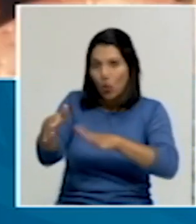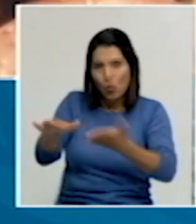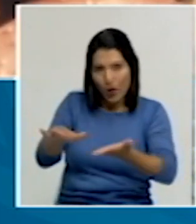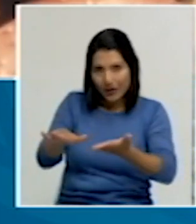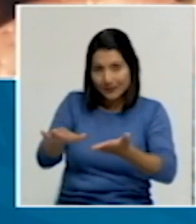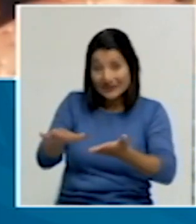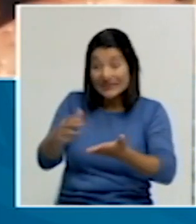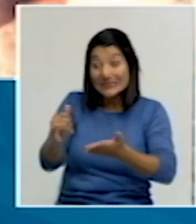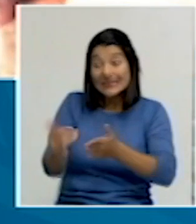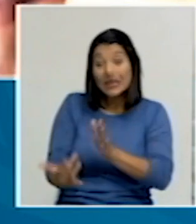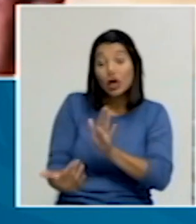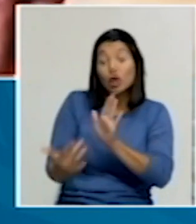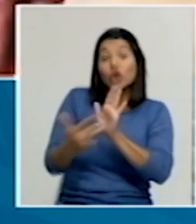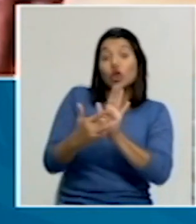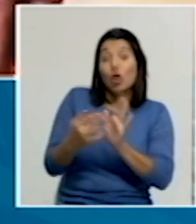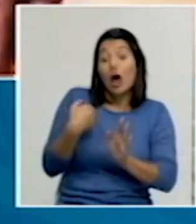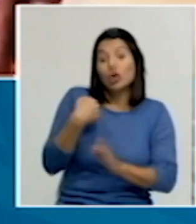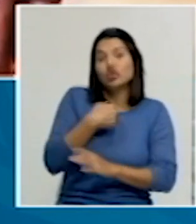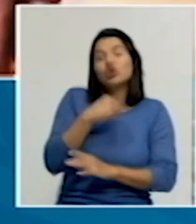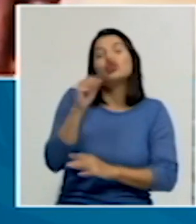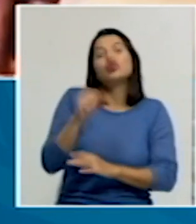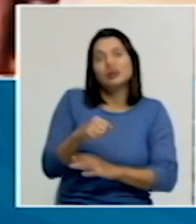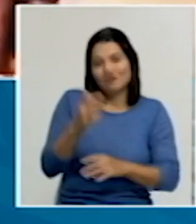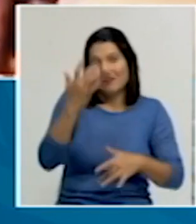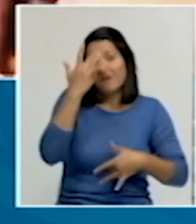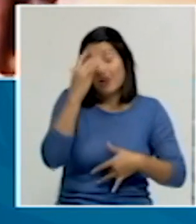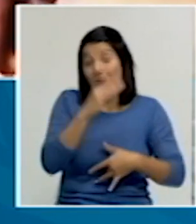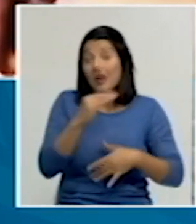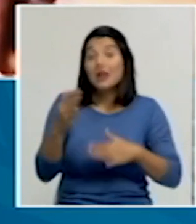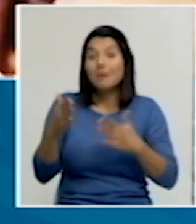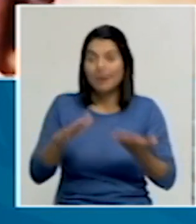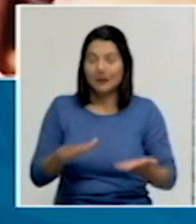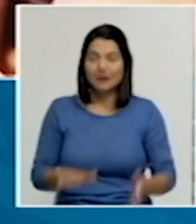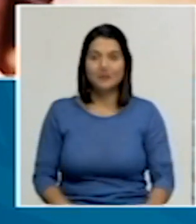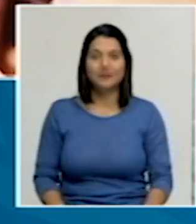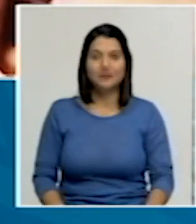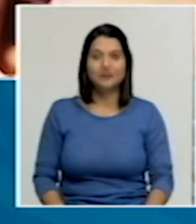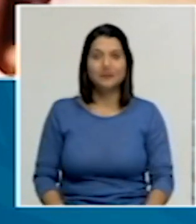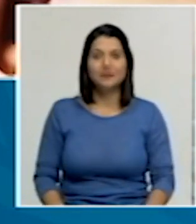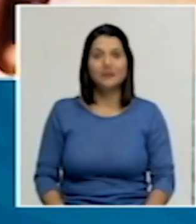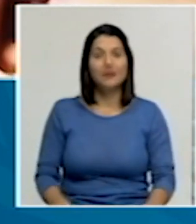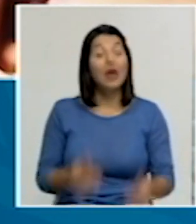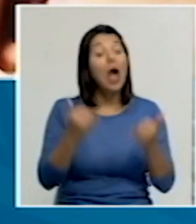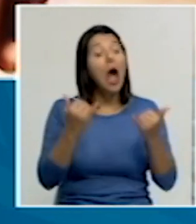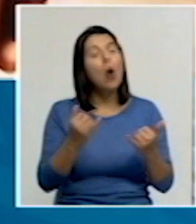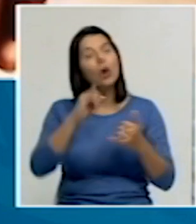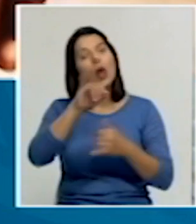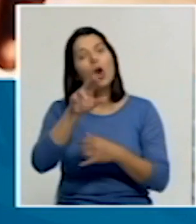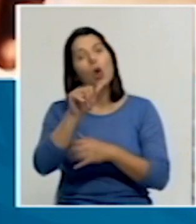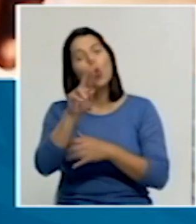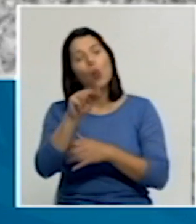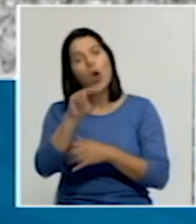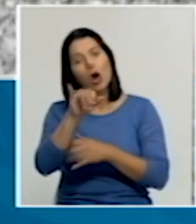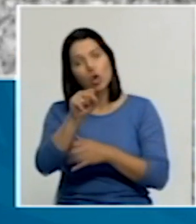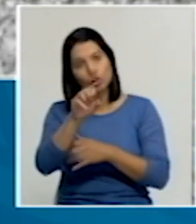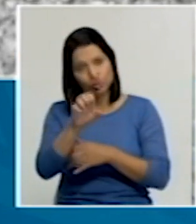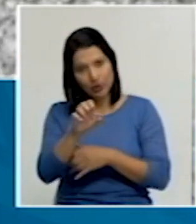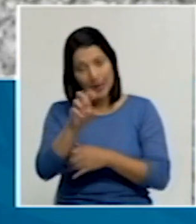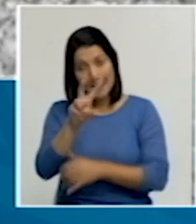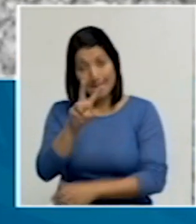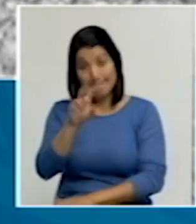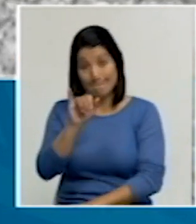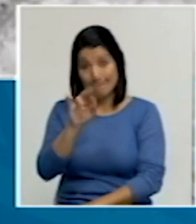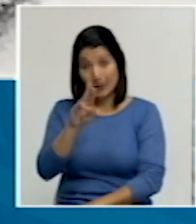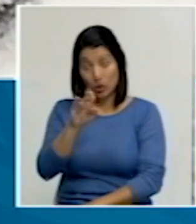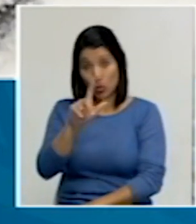sí nos enferman y eventualmente nos matan. Ahora, don Juan José, la viruela del simio